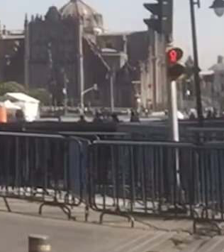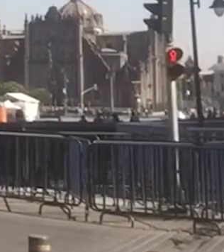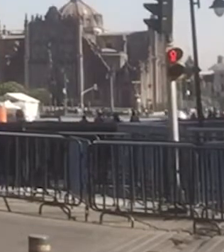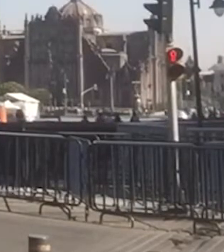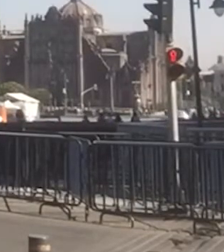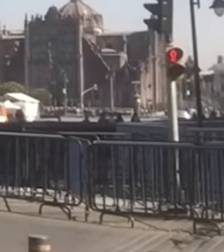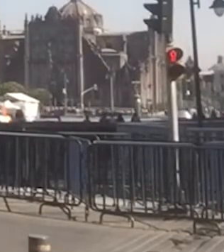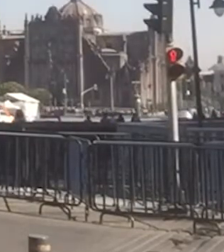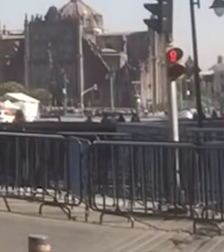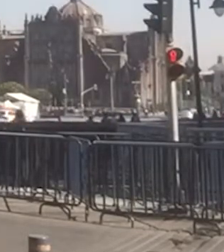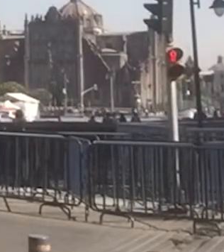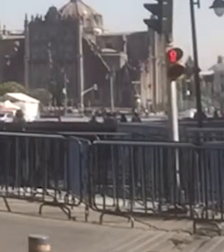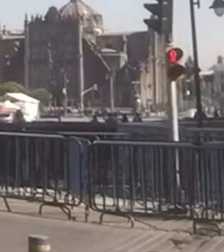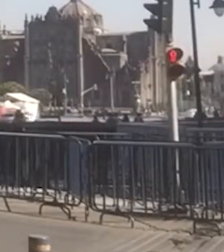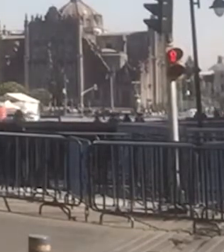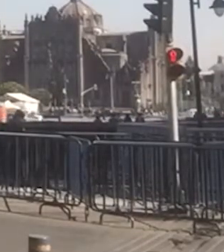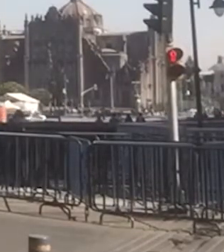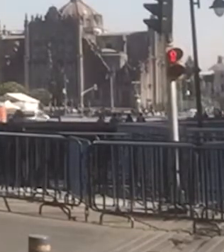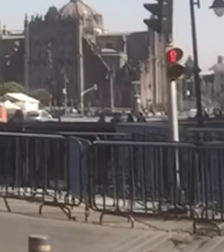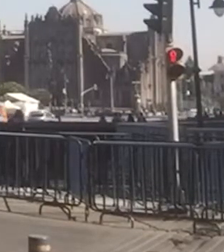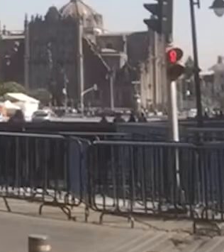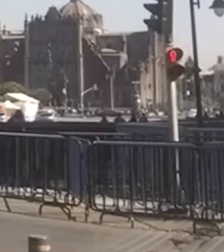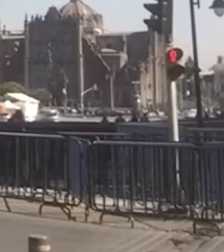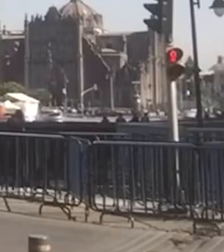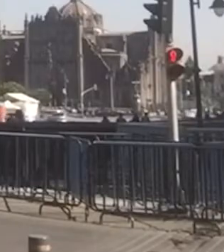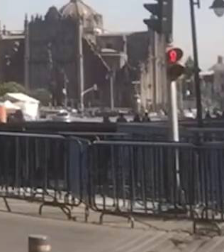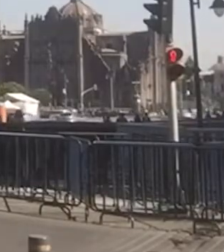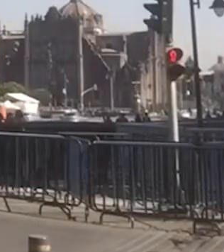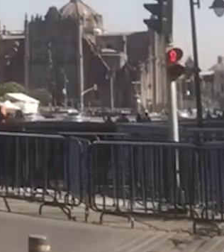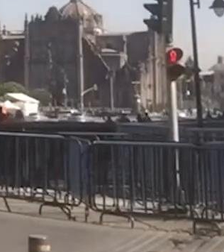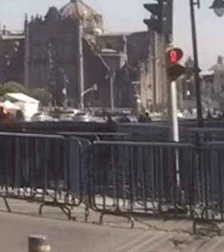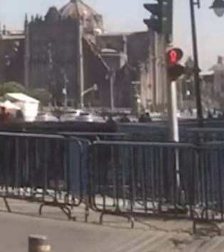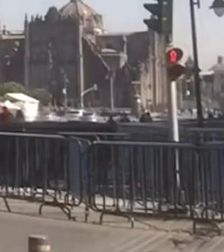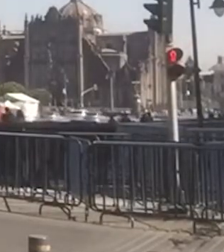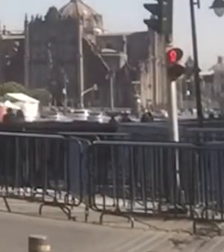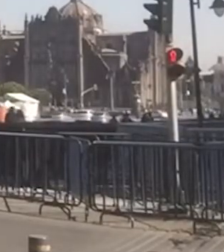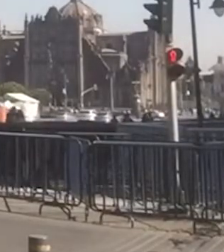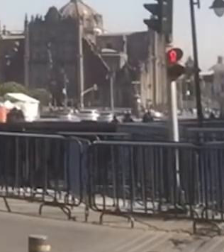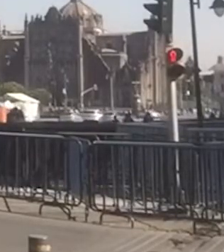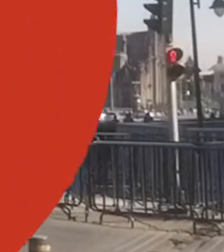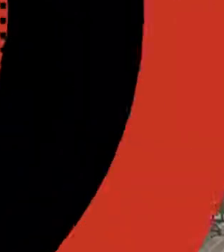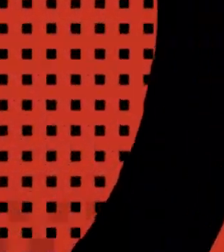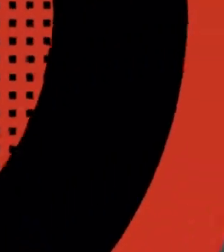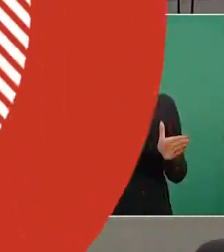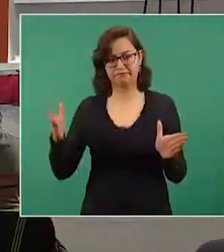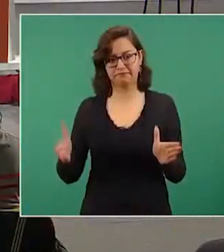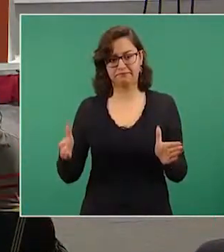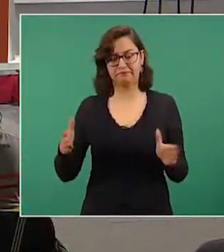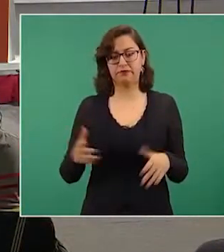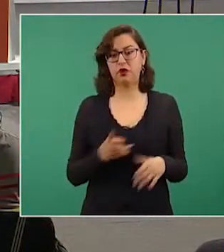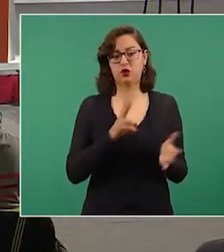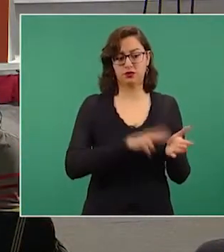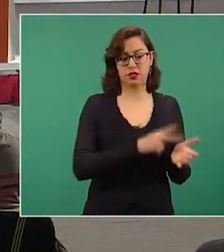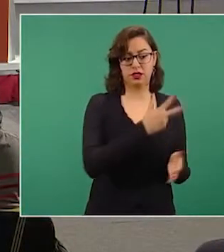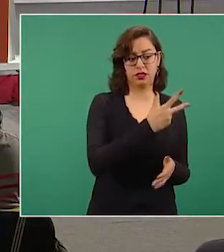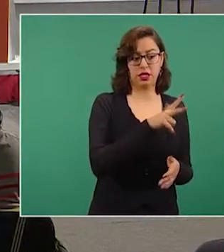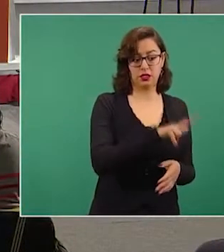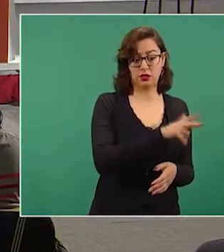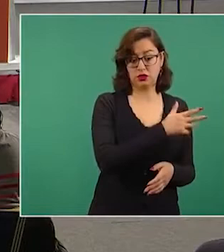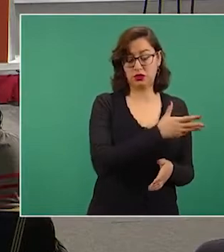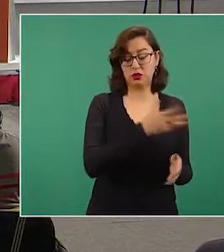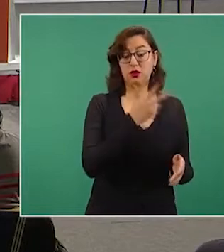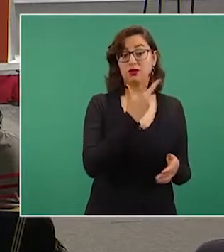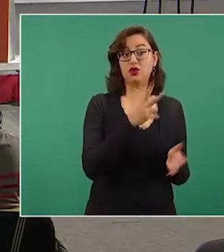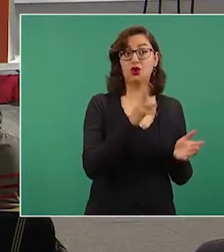y también lo que es el homicidio doloso. Al respecto, veamos un momentito al subsecretario de Gobernación. Cabe destacar, y este es un dato